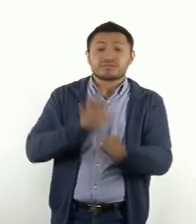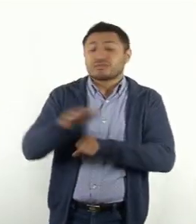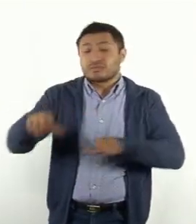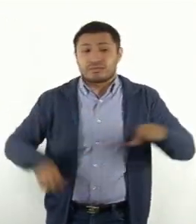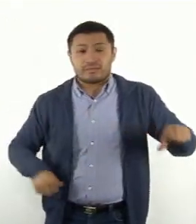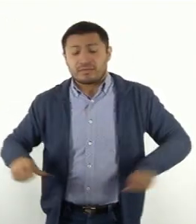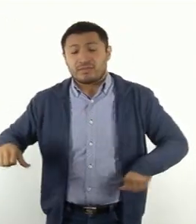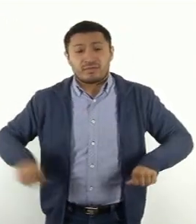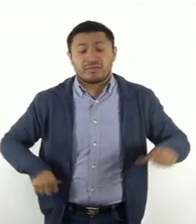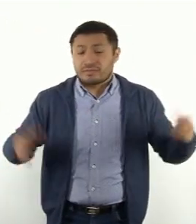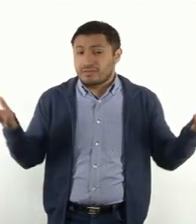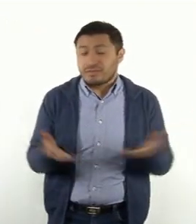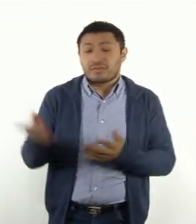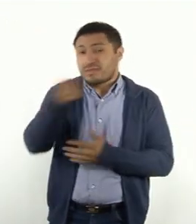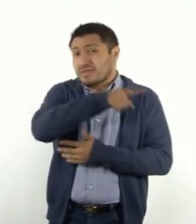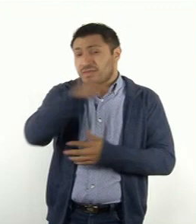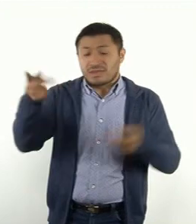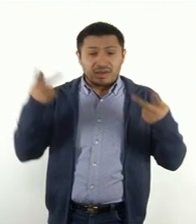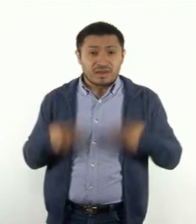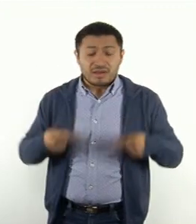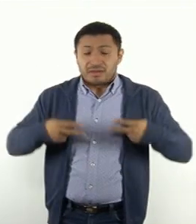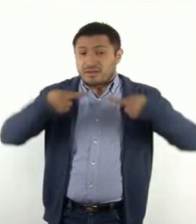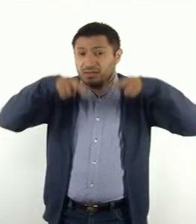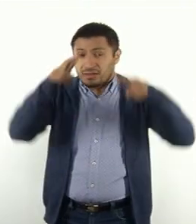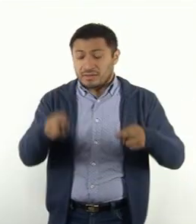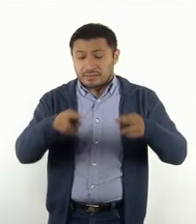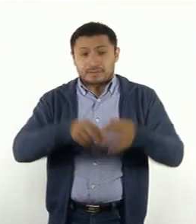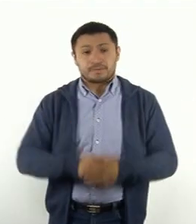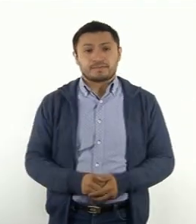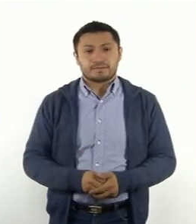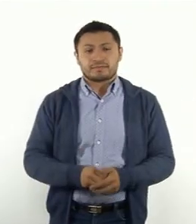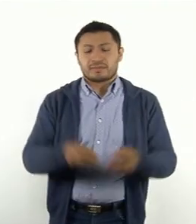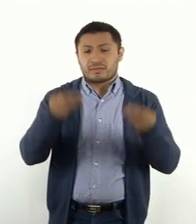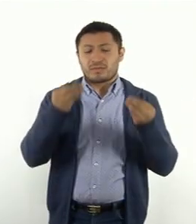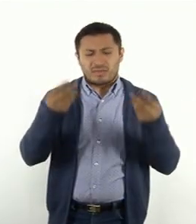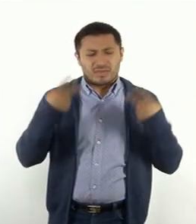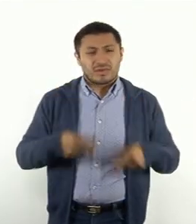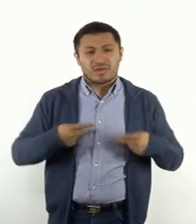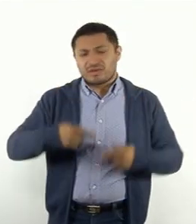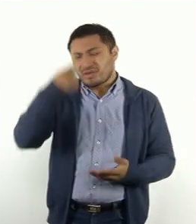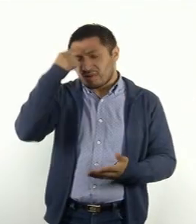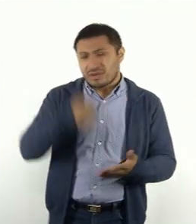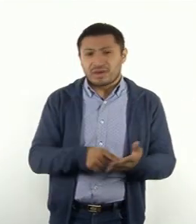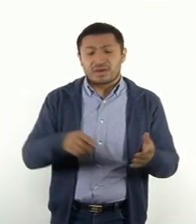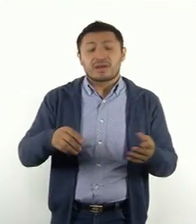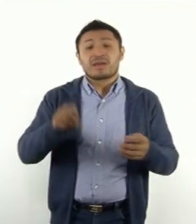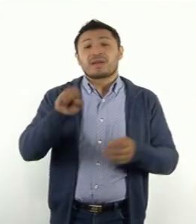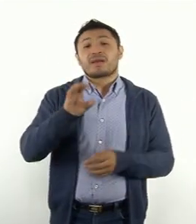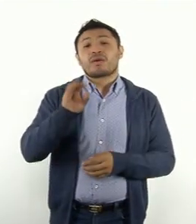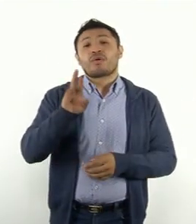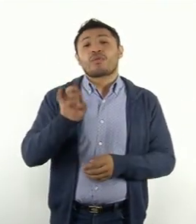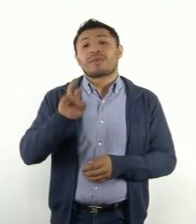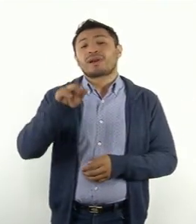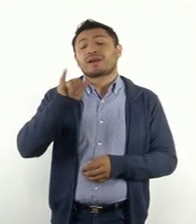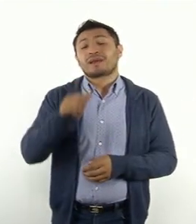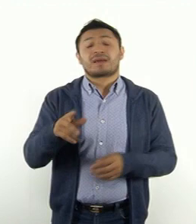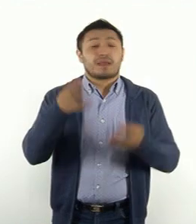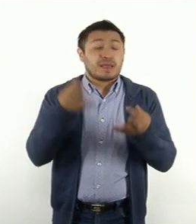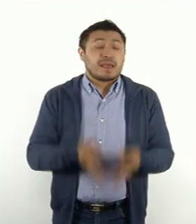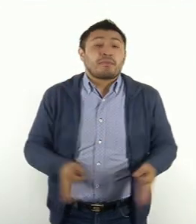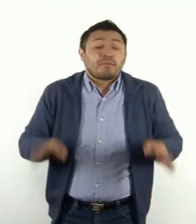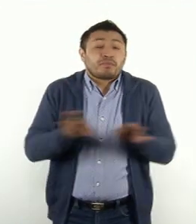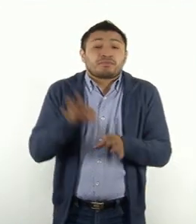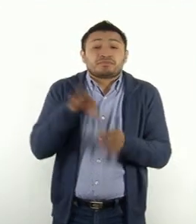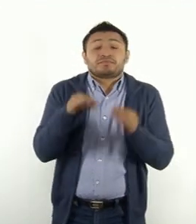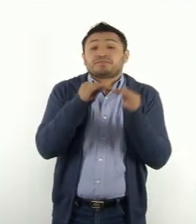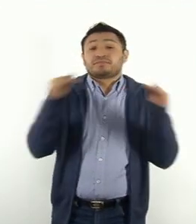representan. Para muchos politólogos, la soberanía es el principio esencial de la democracia, pero no